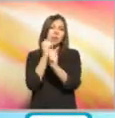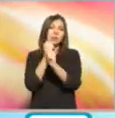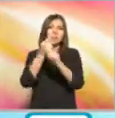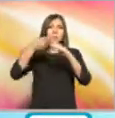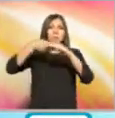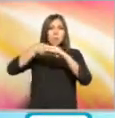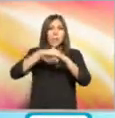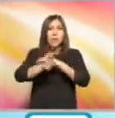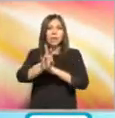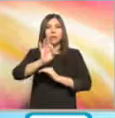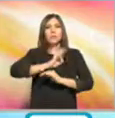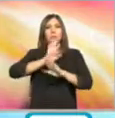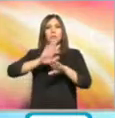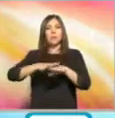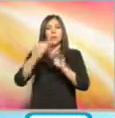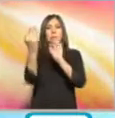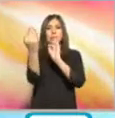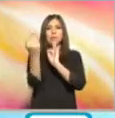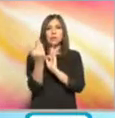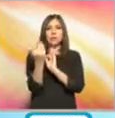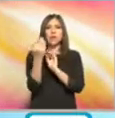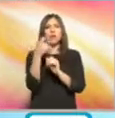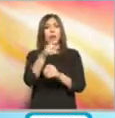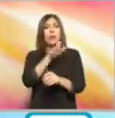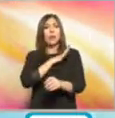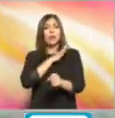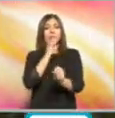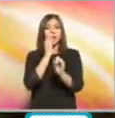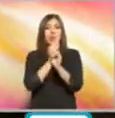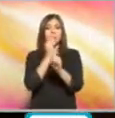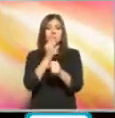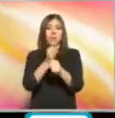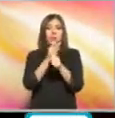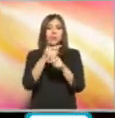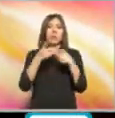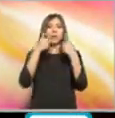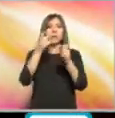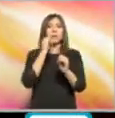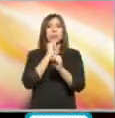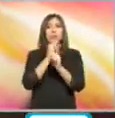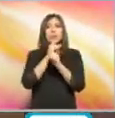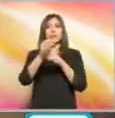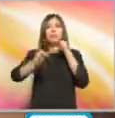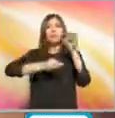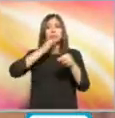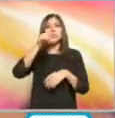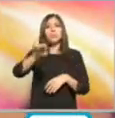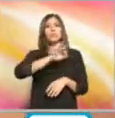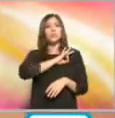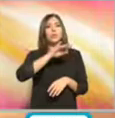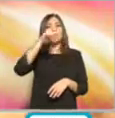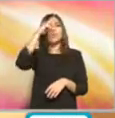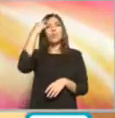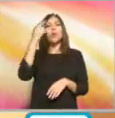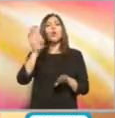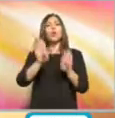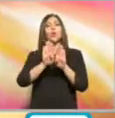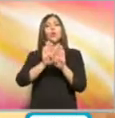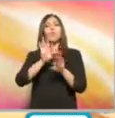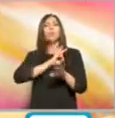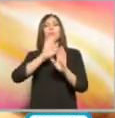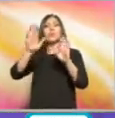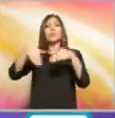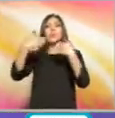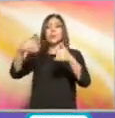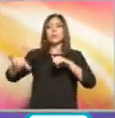metros más cercanos. De hecho, en las redes sociales, que ahorita, si me permiten darlas, claro que sí. Ahí tendrán las opciones de